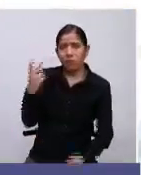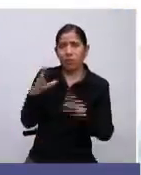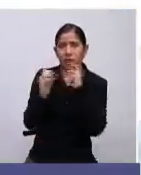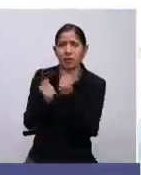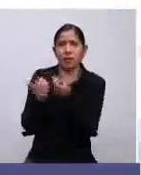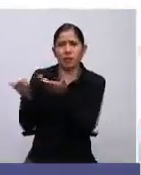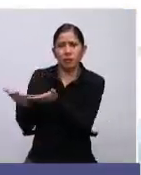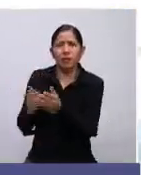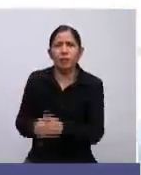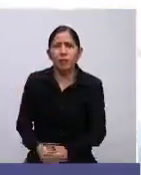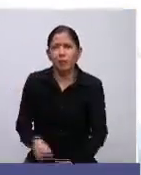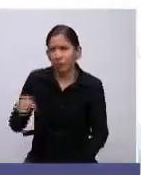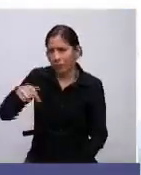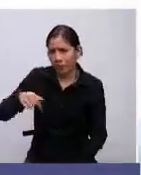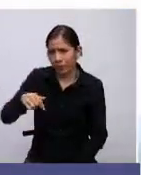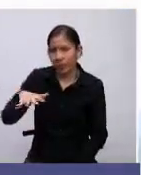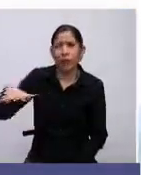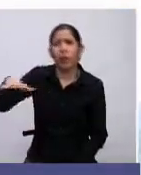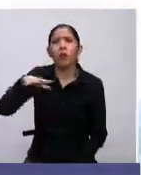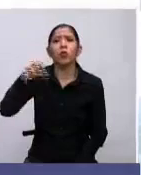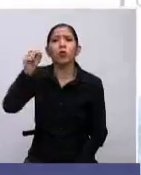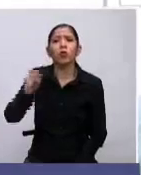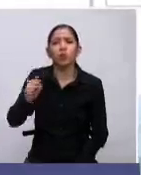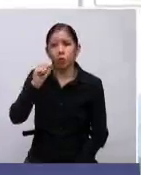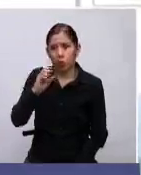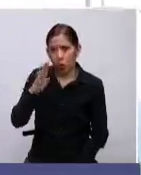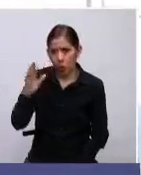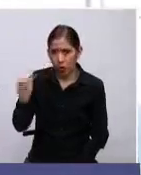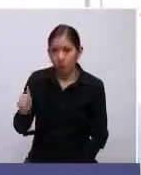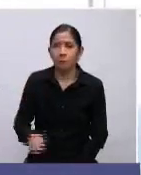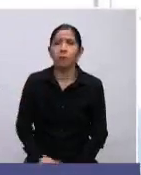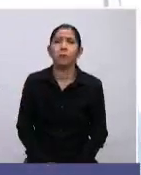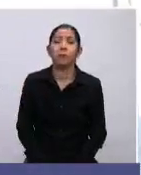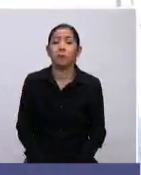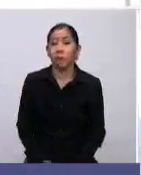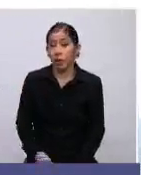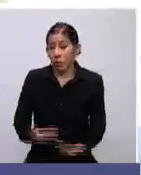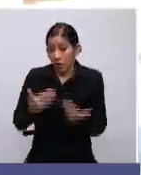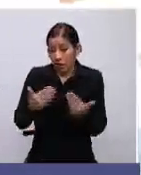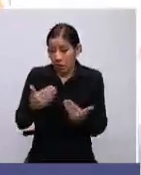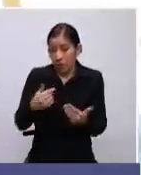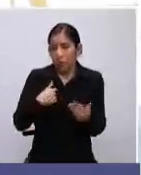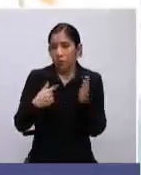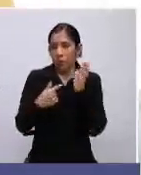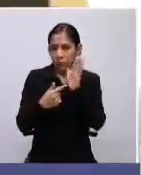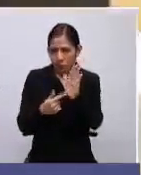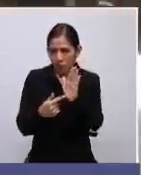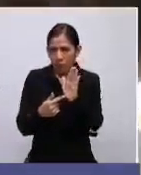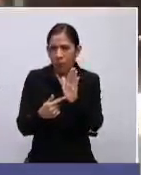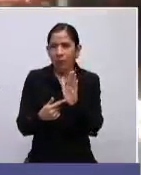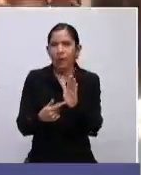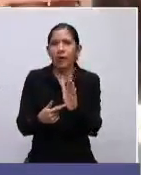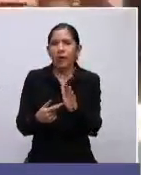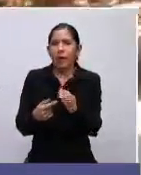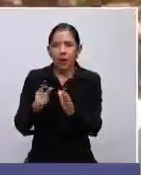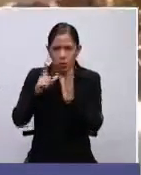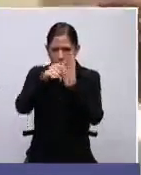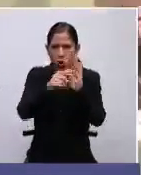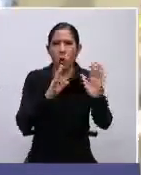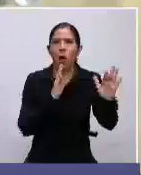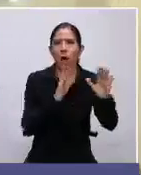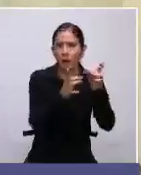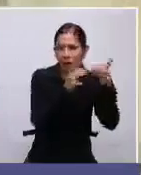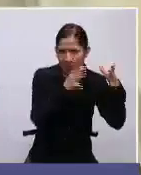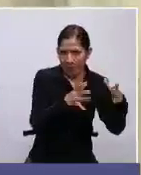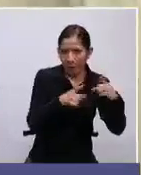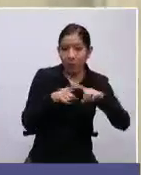la unidad educativa de la zona sur. Les voy a mostrar, antes de conversar con el director de la unidad educativa, les voy a